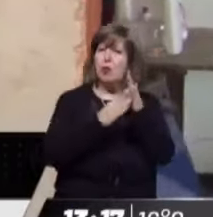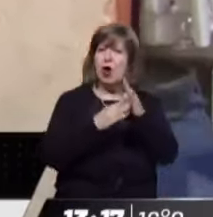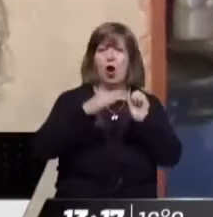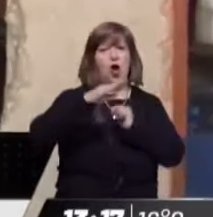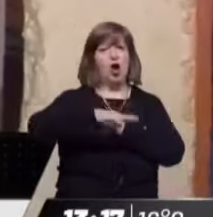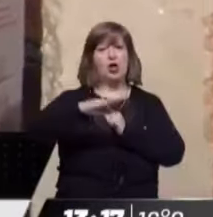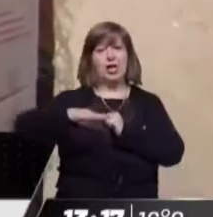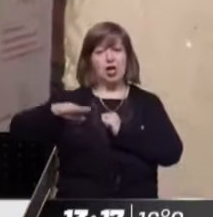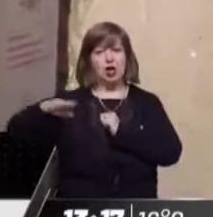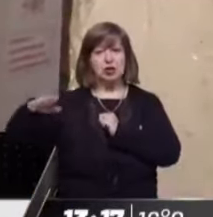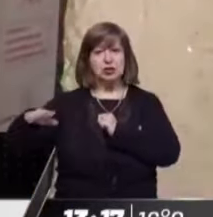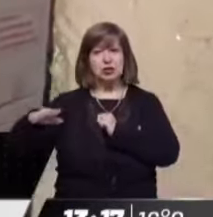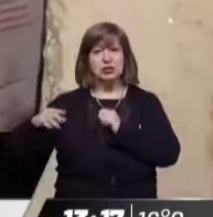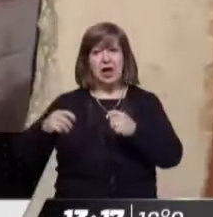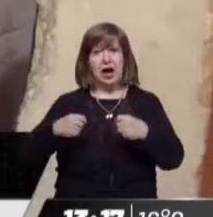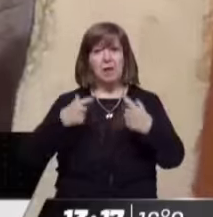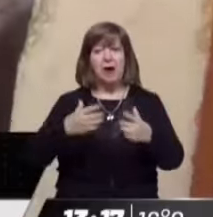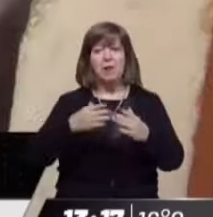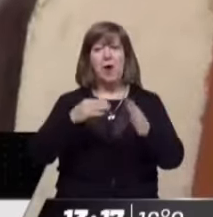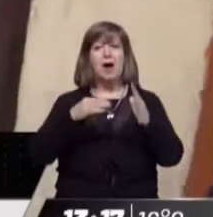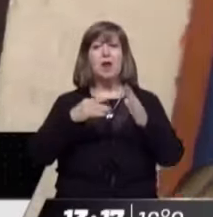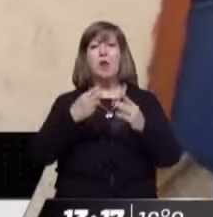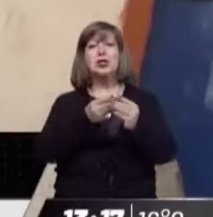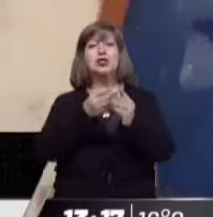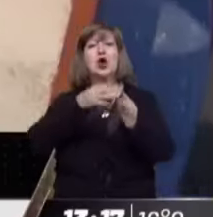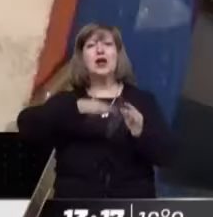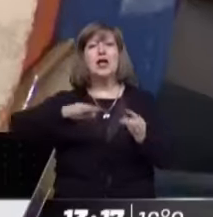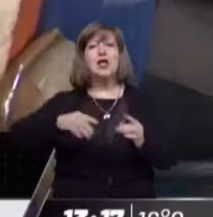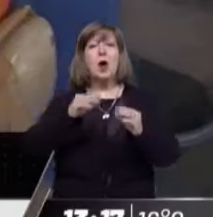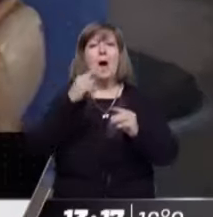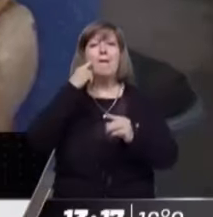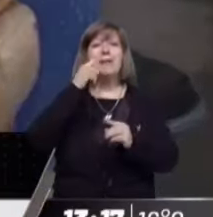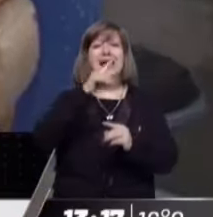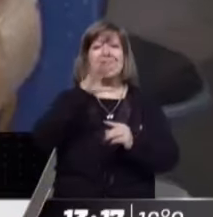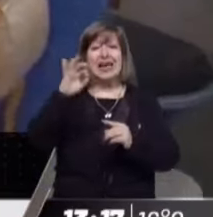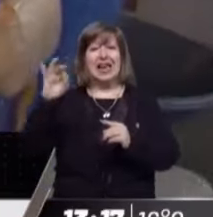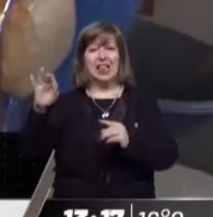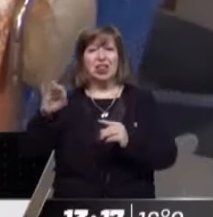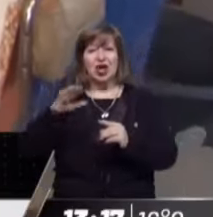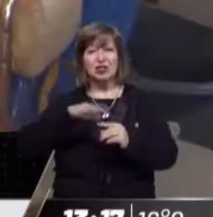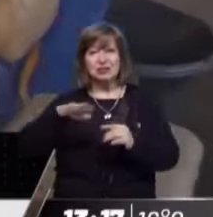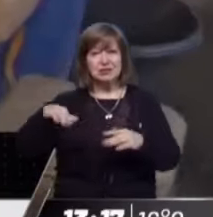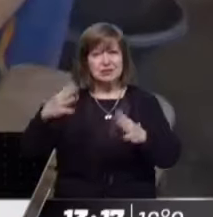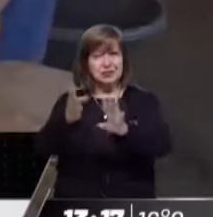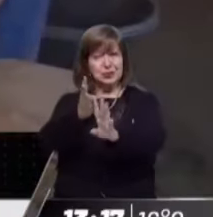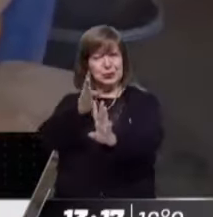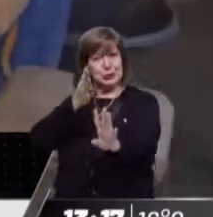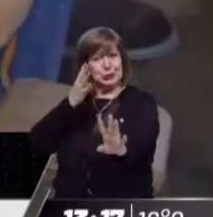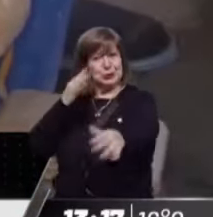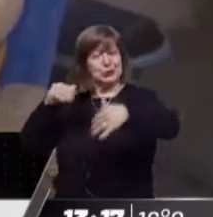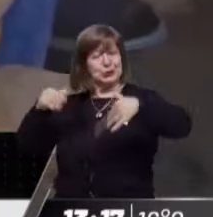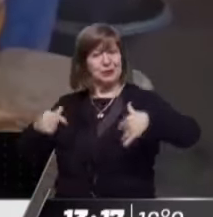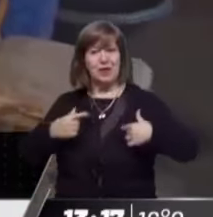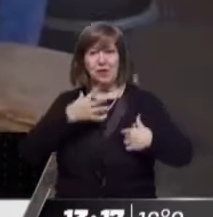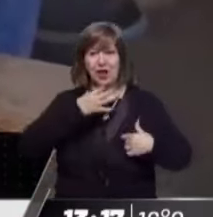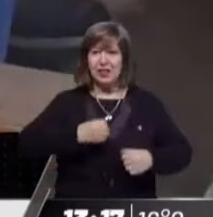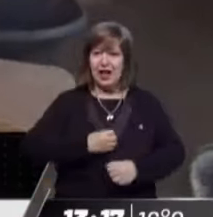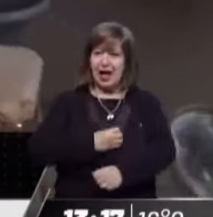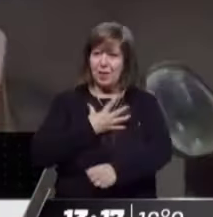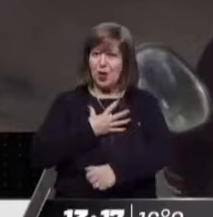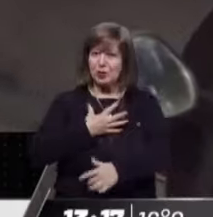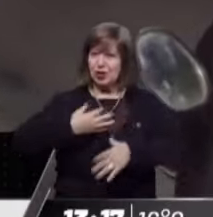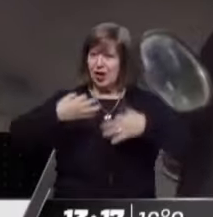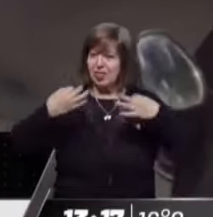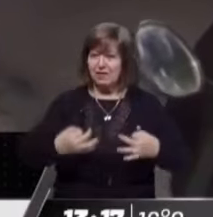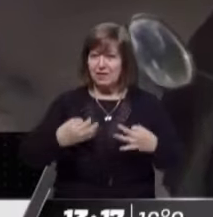que hoy le podamos entregar a más de 10000 eh la verdad que que nos emociona hasta Hasta hasta el alma porque porque